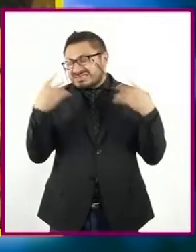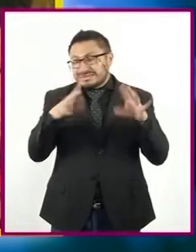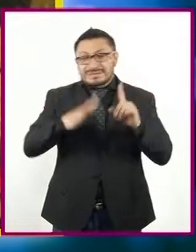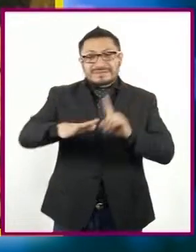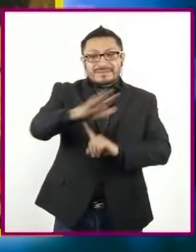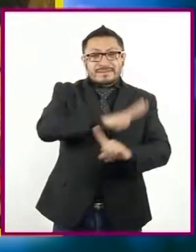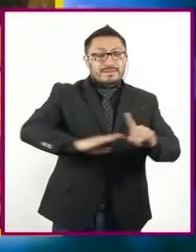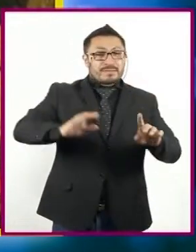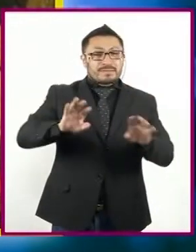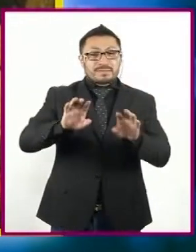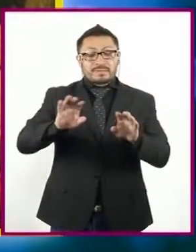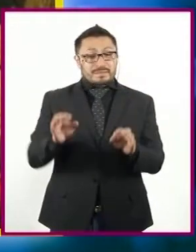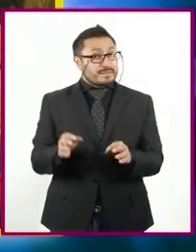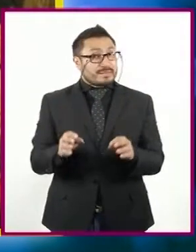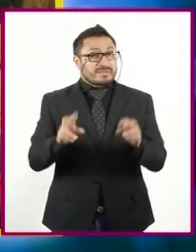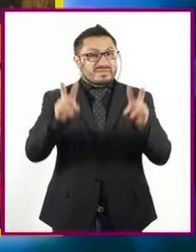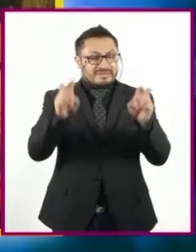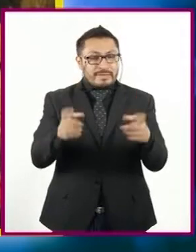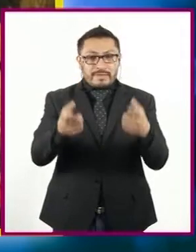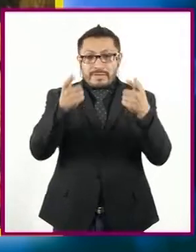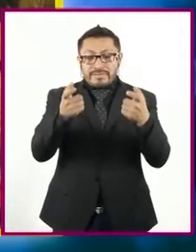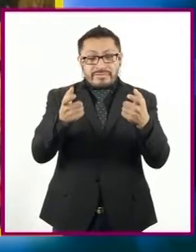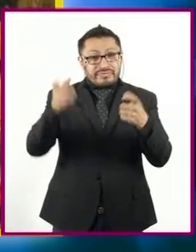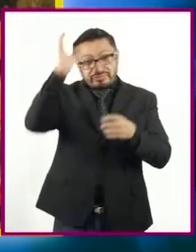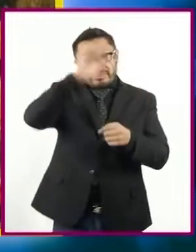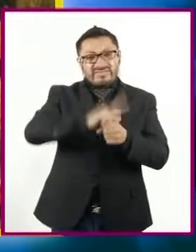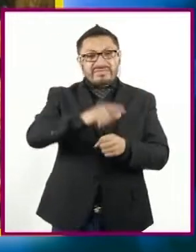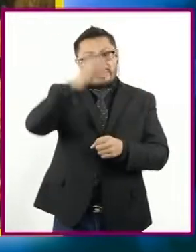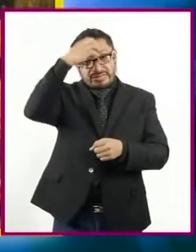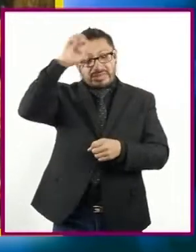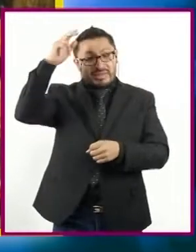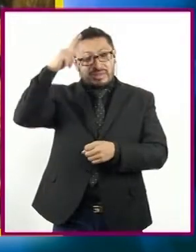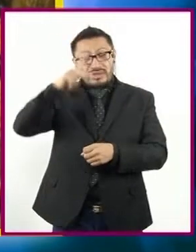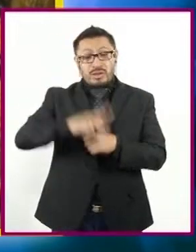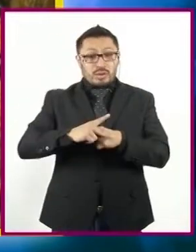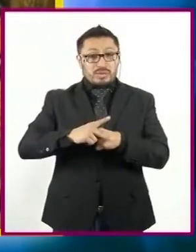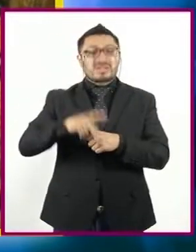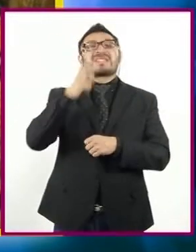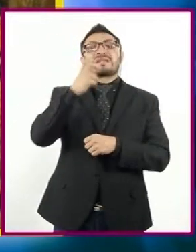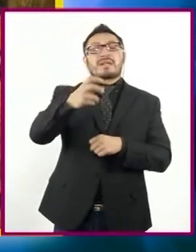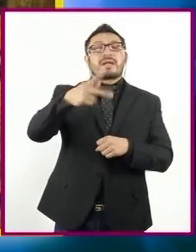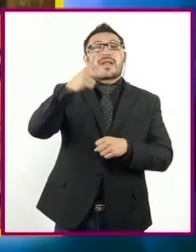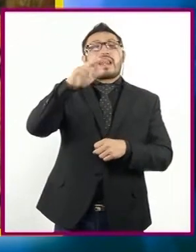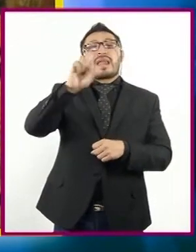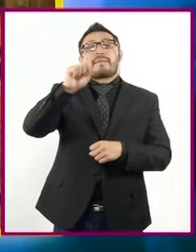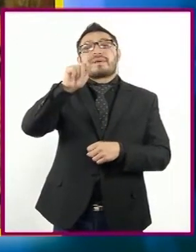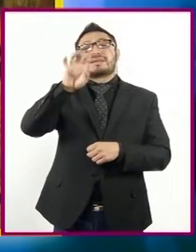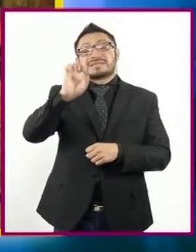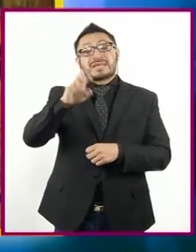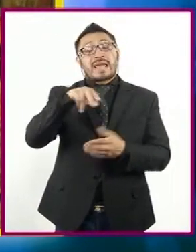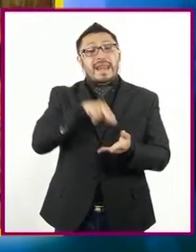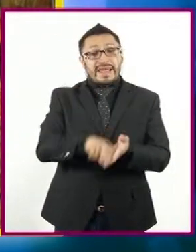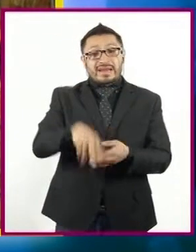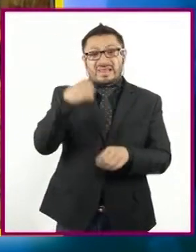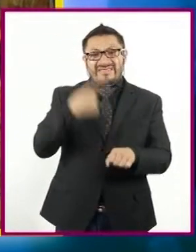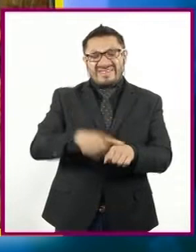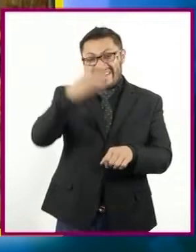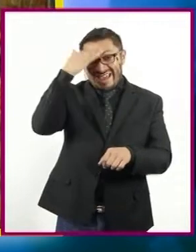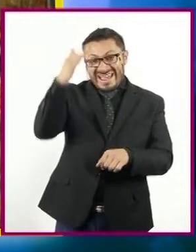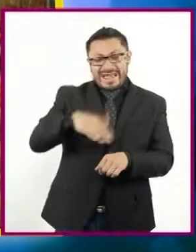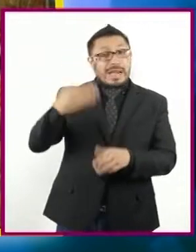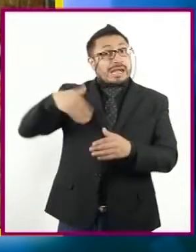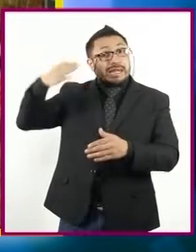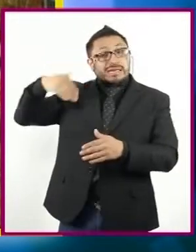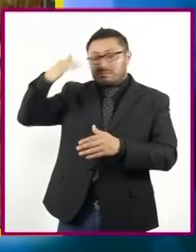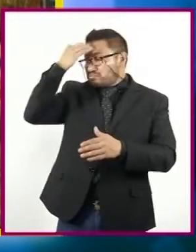evolución económica y cultural de Europa, fue sin duda la peste negra, una enfermedad terrible y desconocida que en